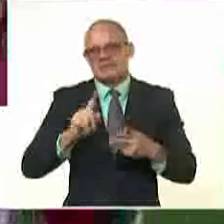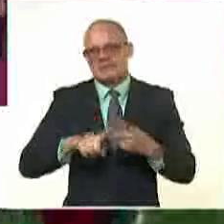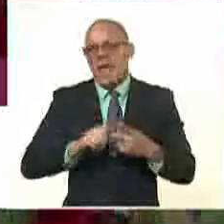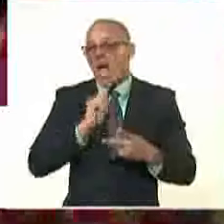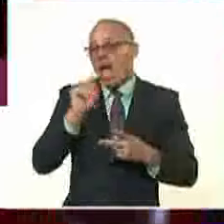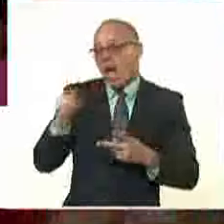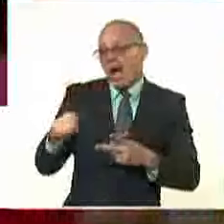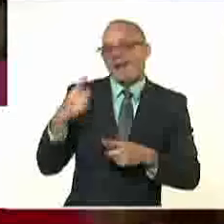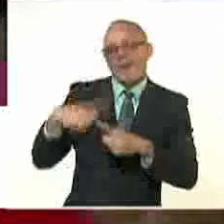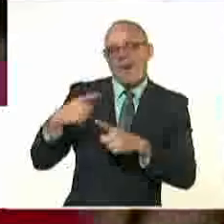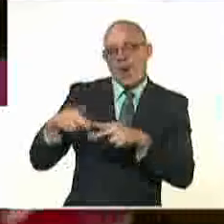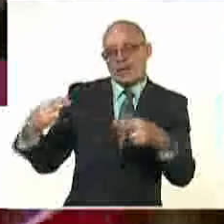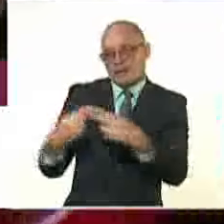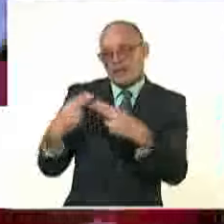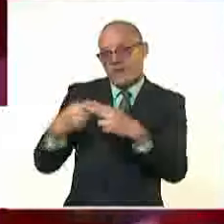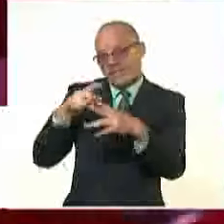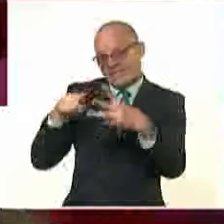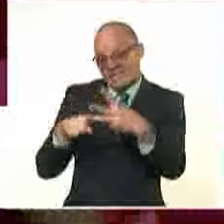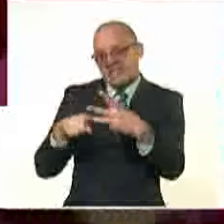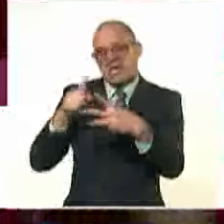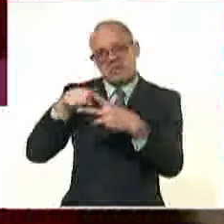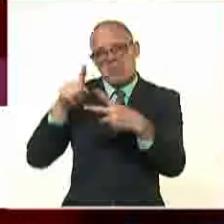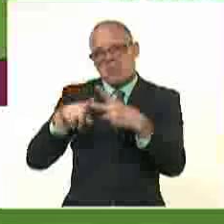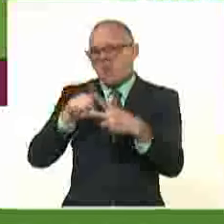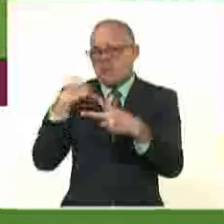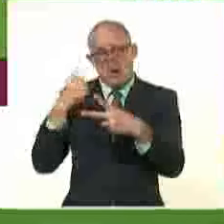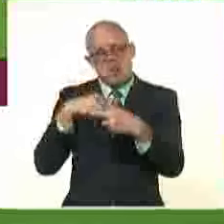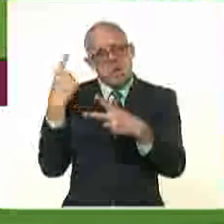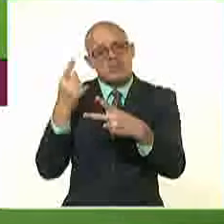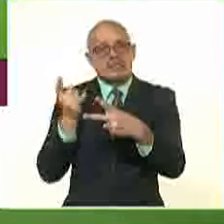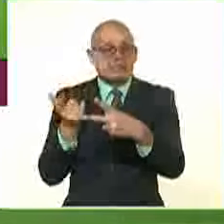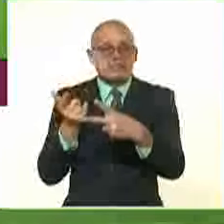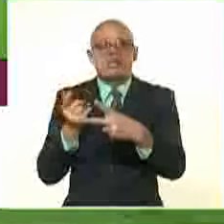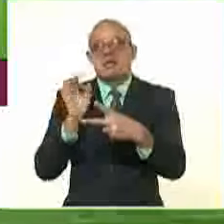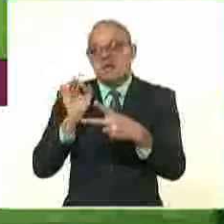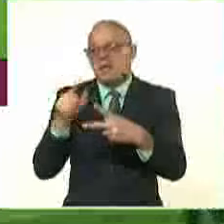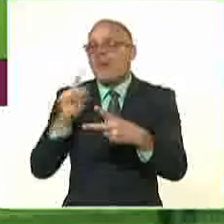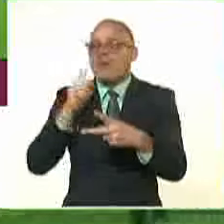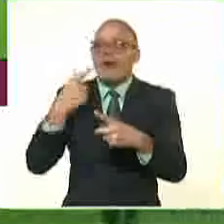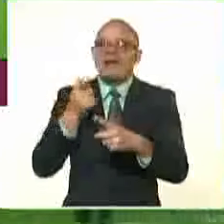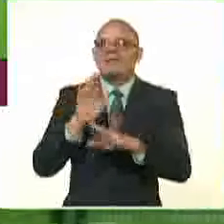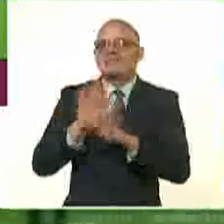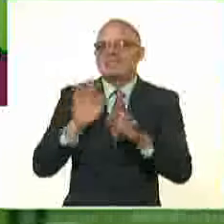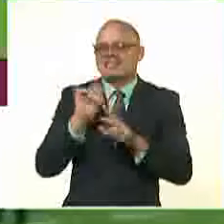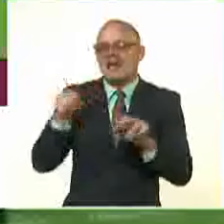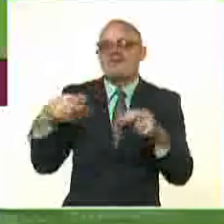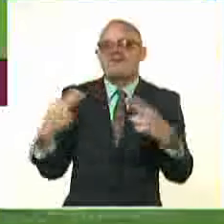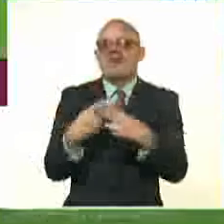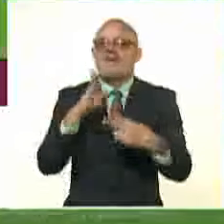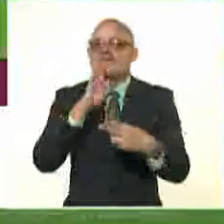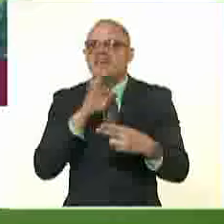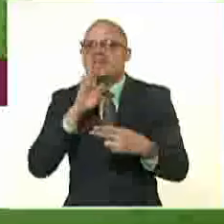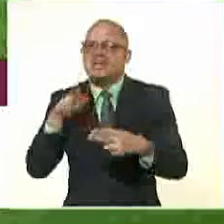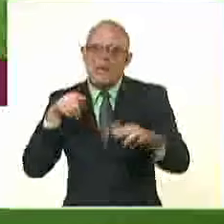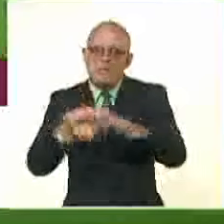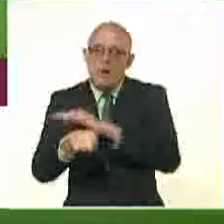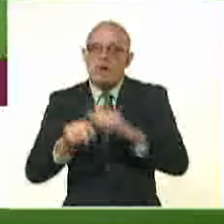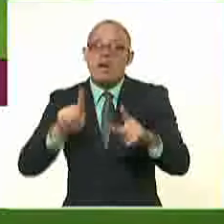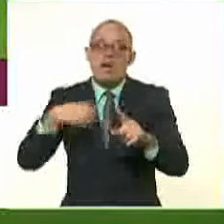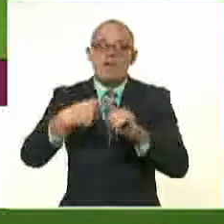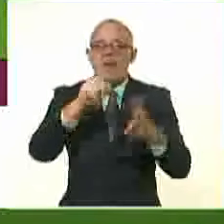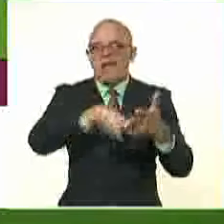3 partidos que celebró los perdió el elenco ismeño por goleada de 3-0 ante Bélgica y 6-1 versus